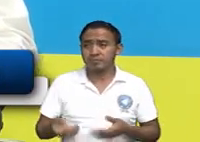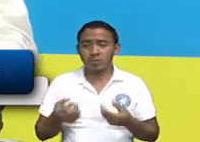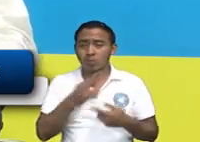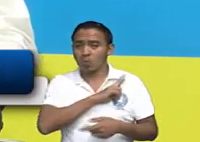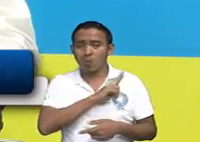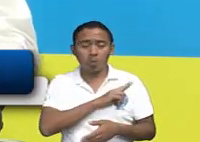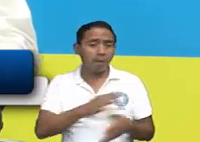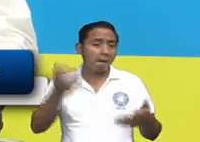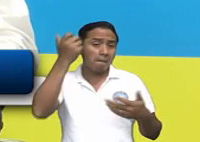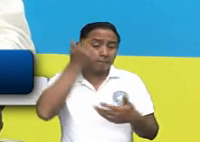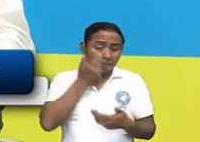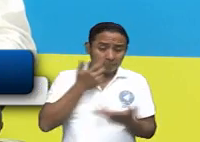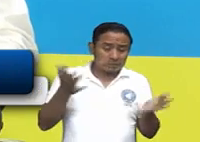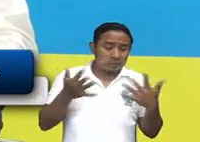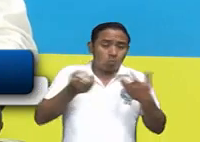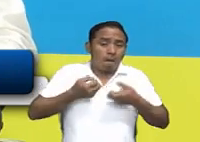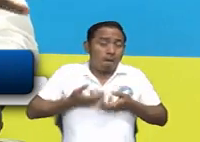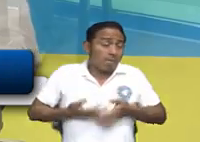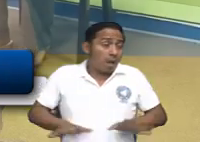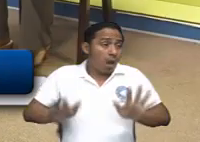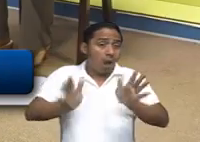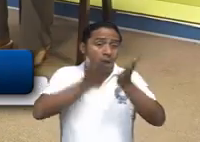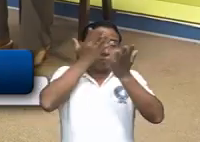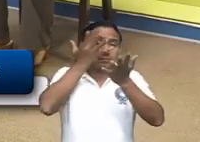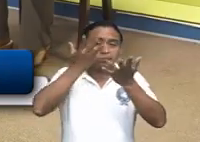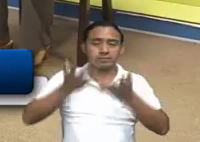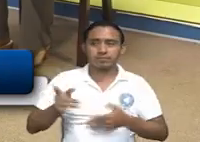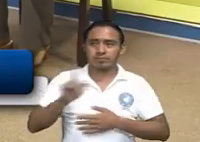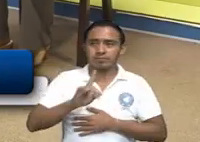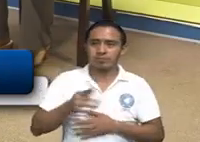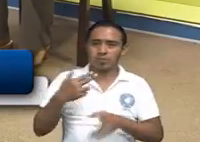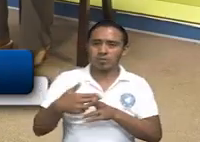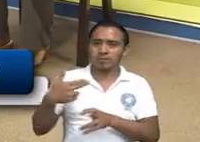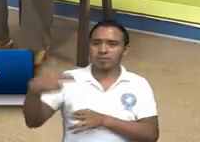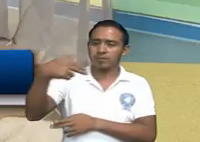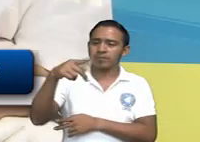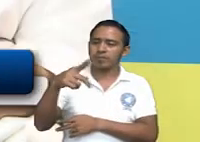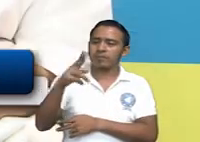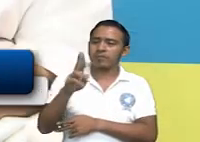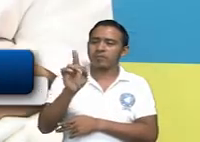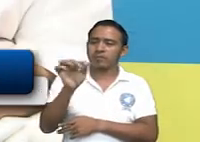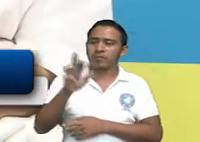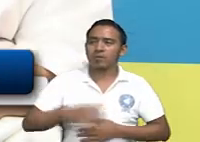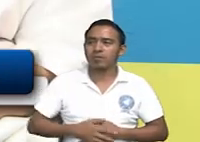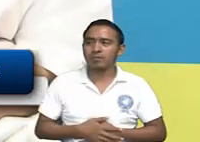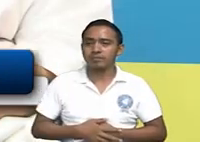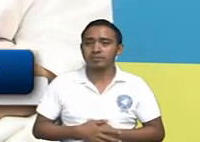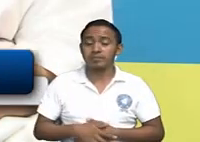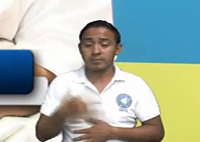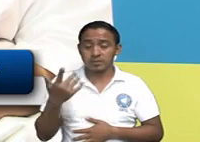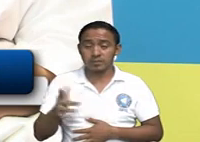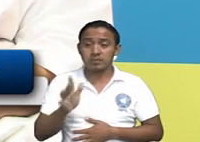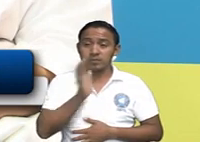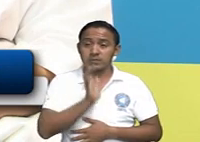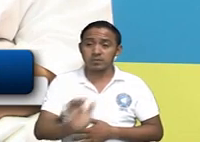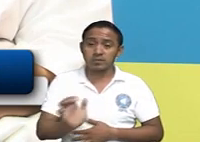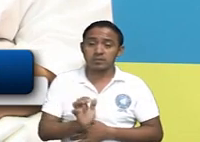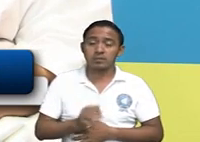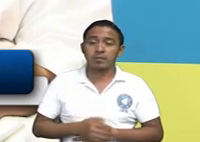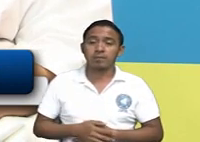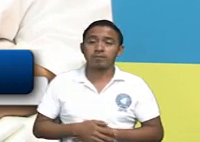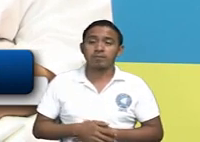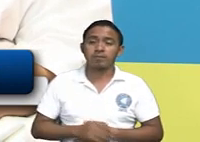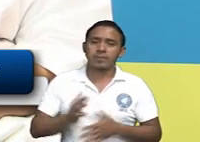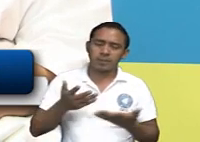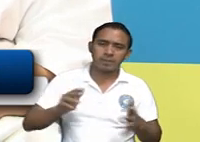vergüenza, correcto, como tal. De ese pudor, Del pudor. Pues fíjate que ya en la etapa escolar, que ya es entrando los 6 años,